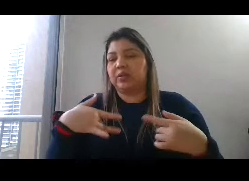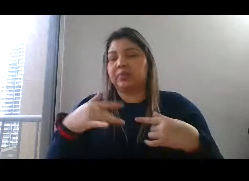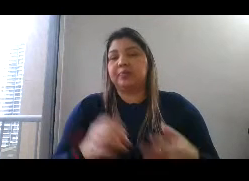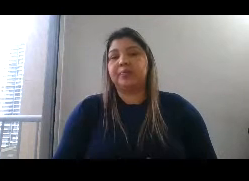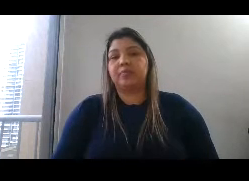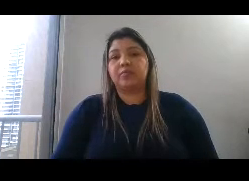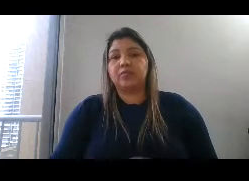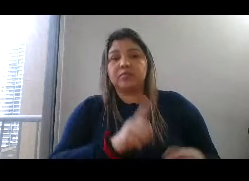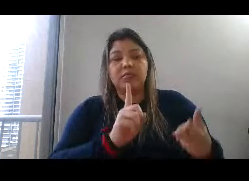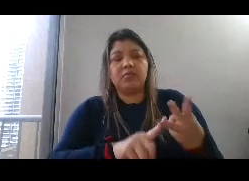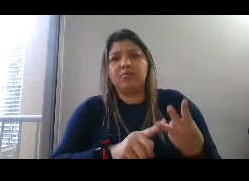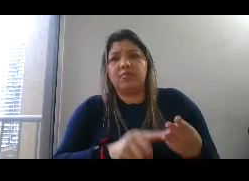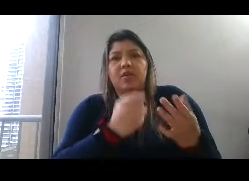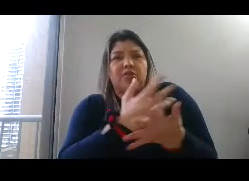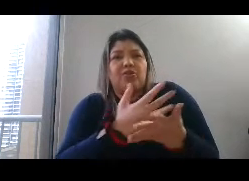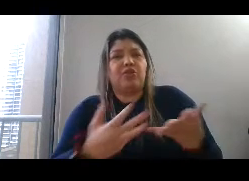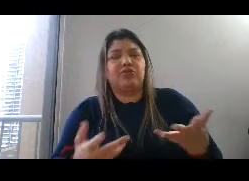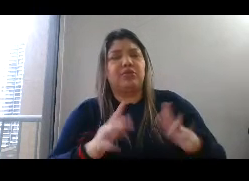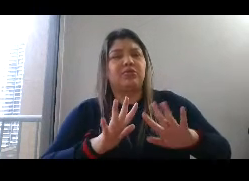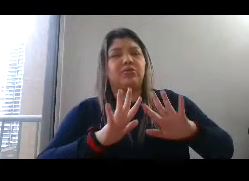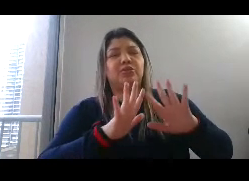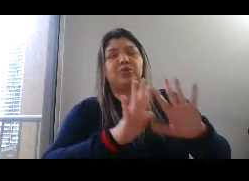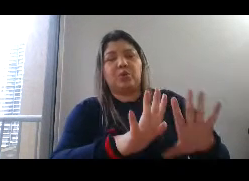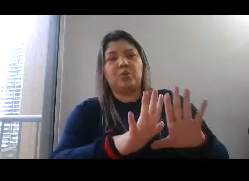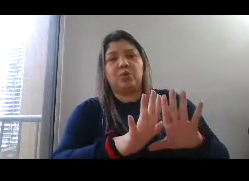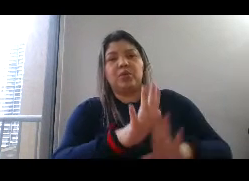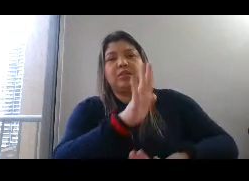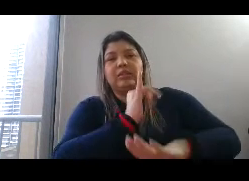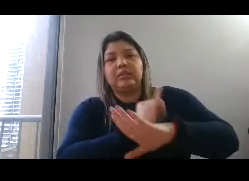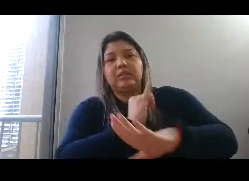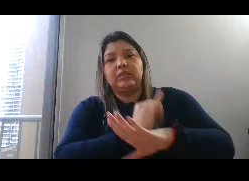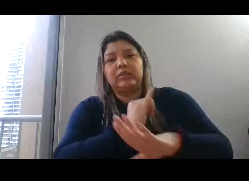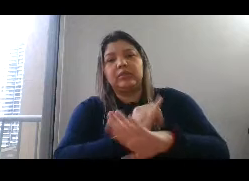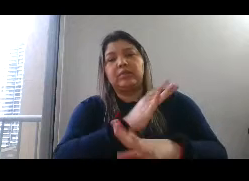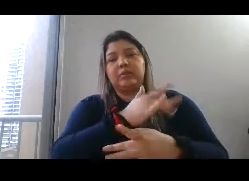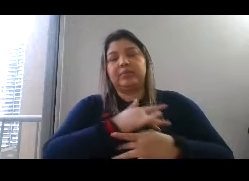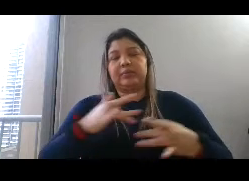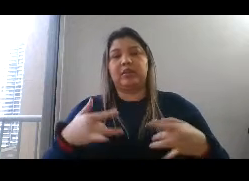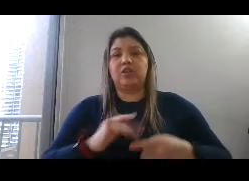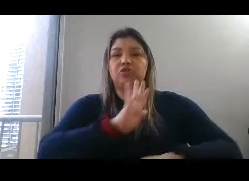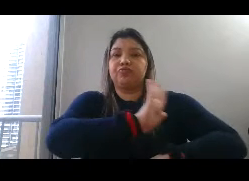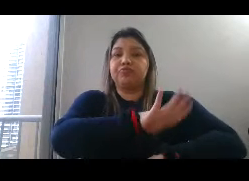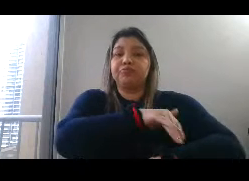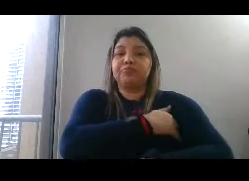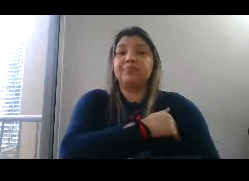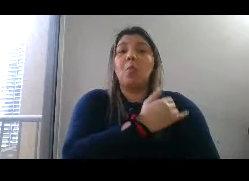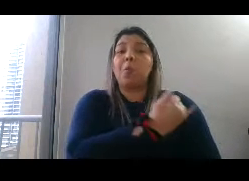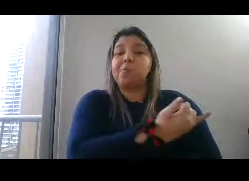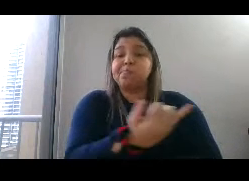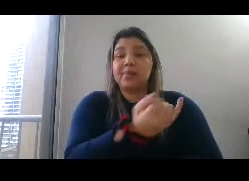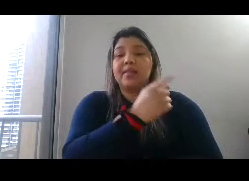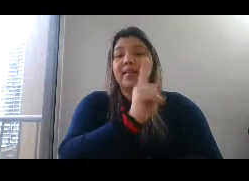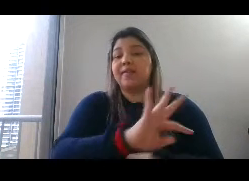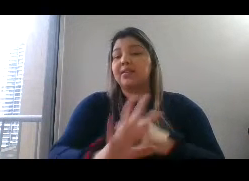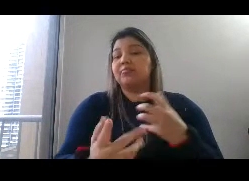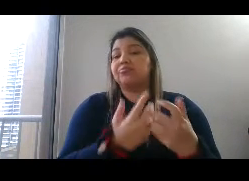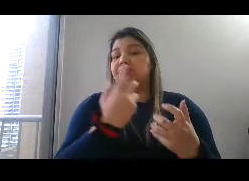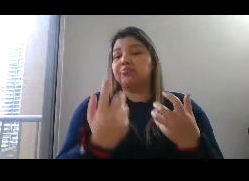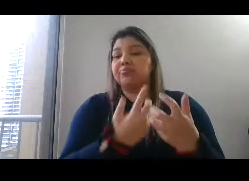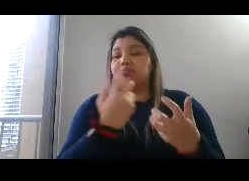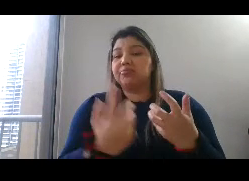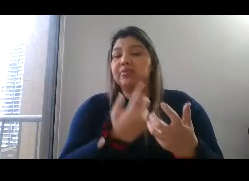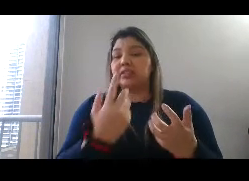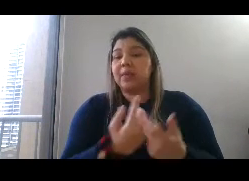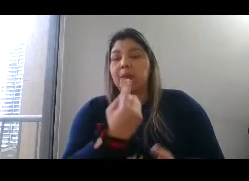de las instituciones de salud, que son unos requisitos mínimos que deben tener en el sistema único de habilitación de nuestro